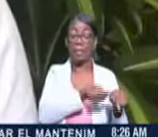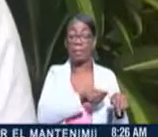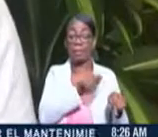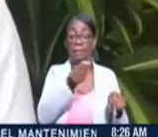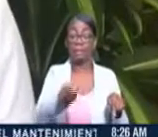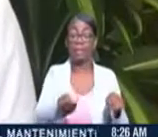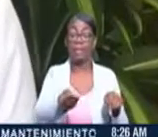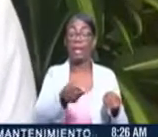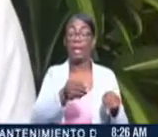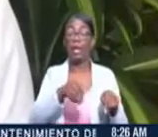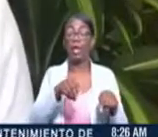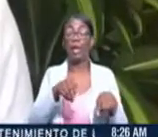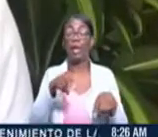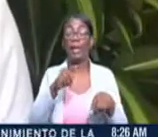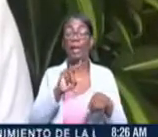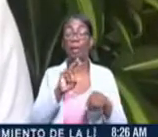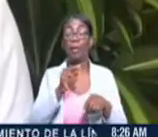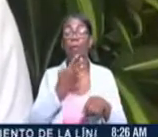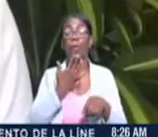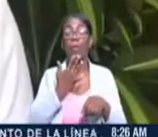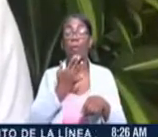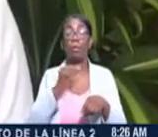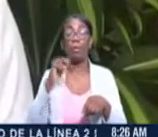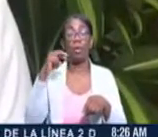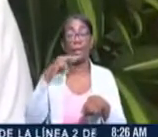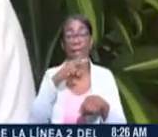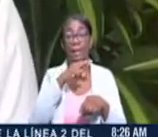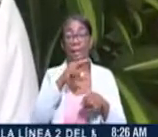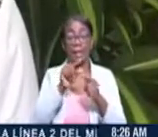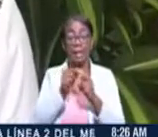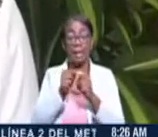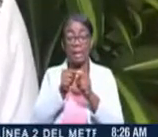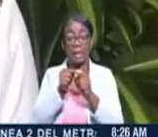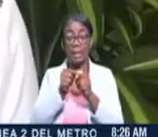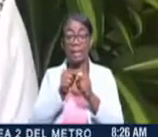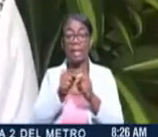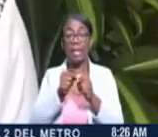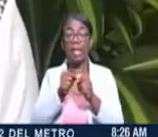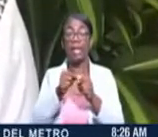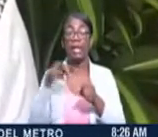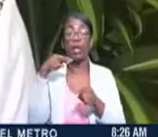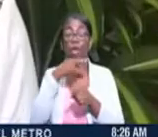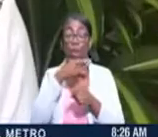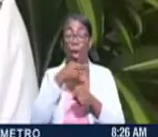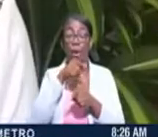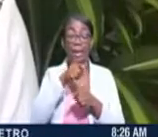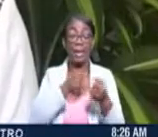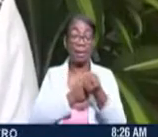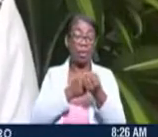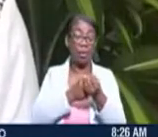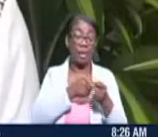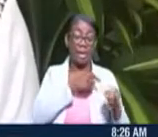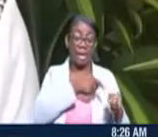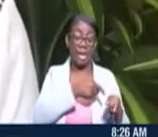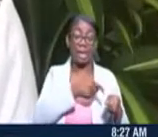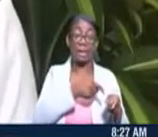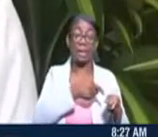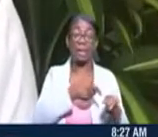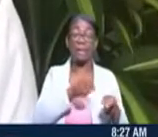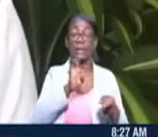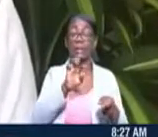Costa Rica, a nuestra estación acuícola en Divisa, para apoyar a ese acuicultor que está interesado en sembrar